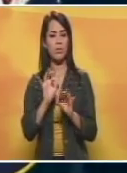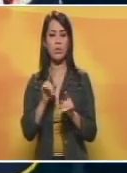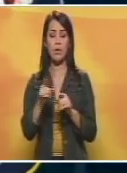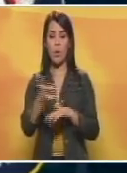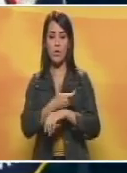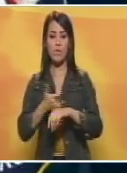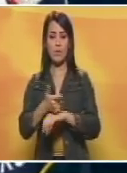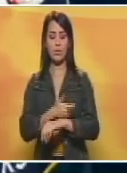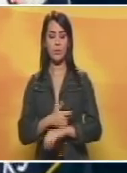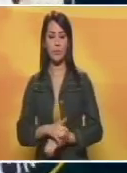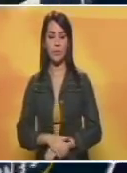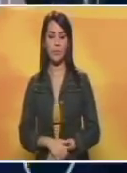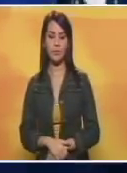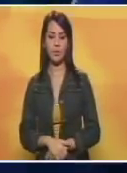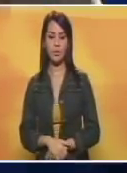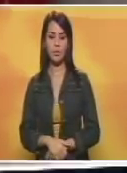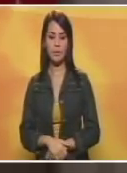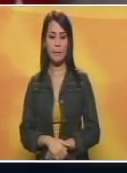el gobierno